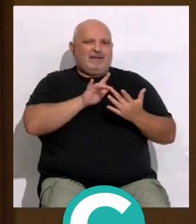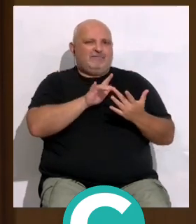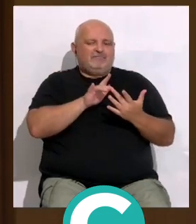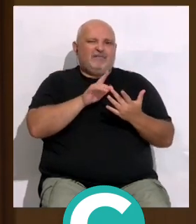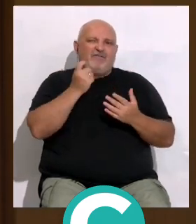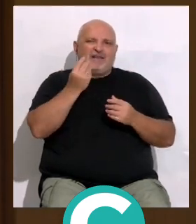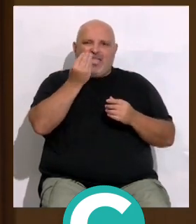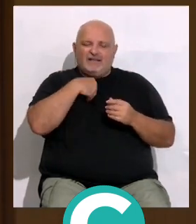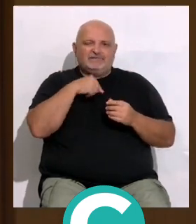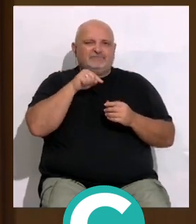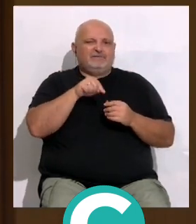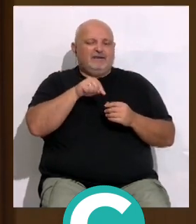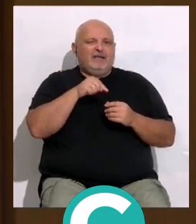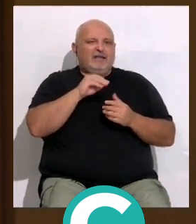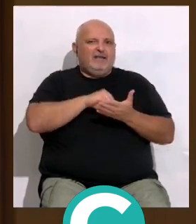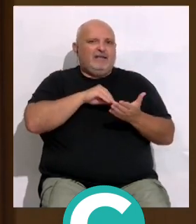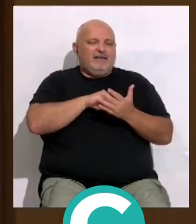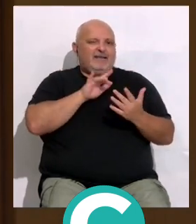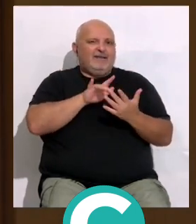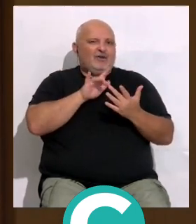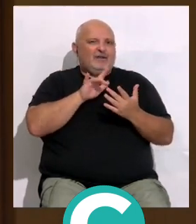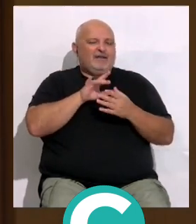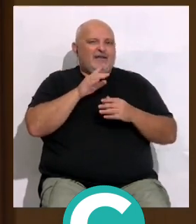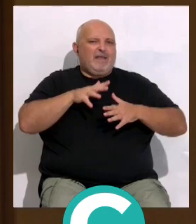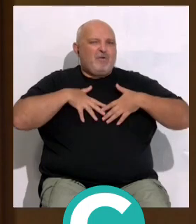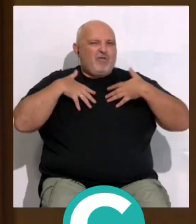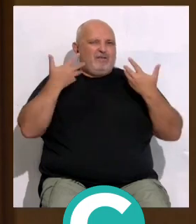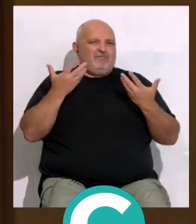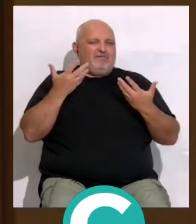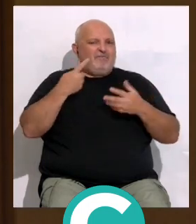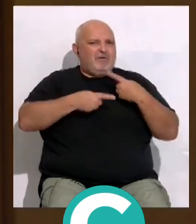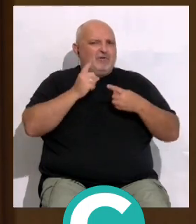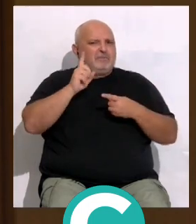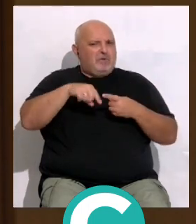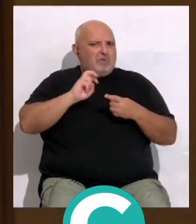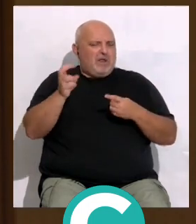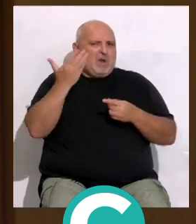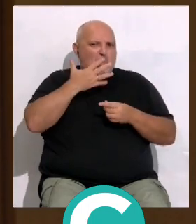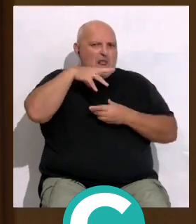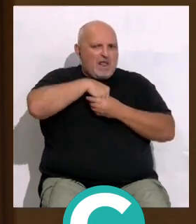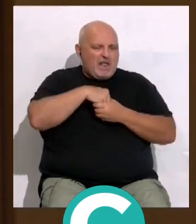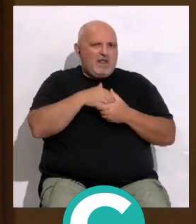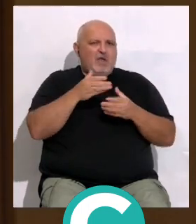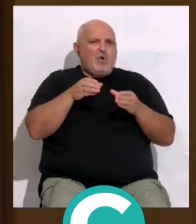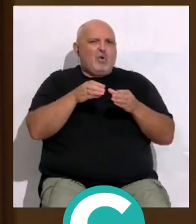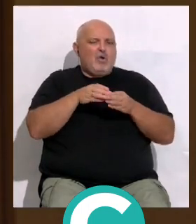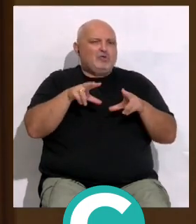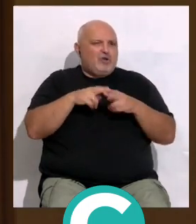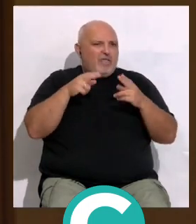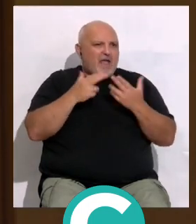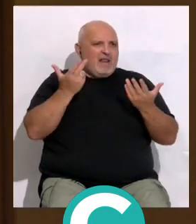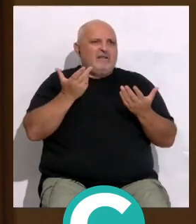una falta muchas veces de conexión de las emociones, no solo en la familia, también en la escuela, en los grupos